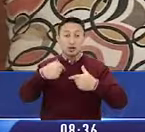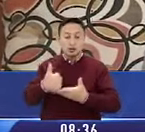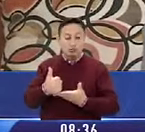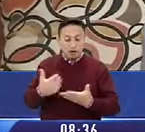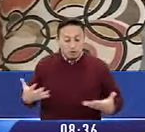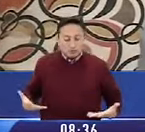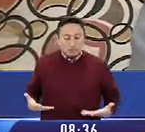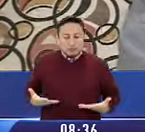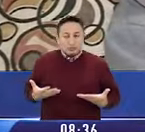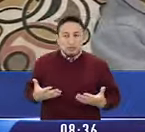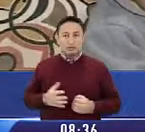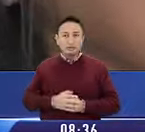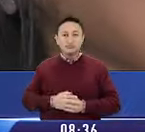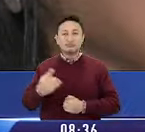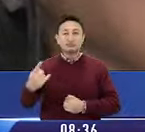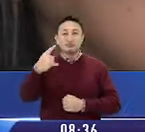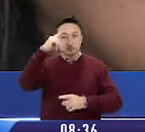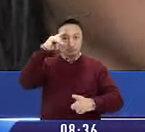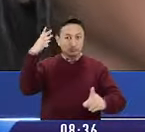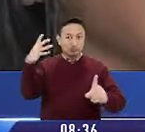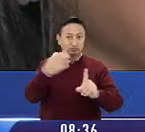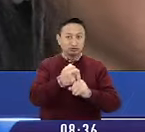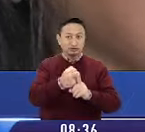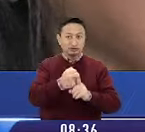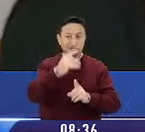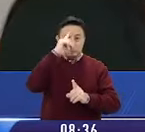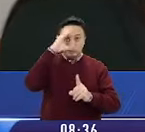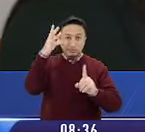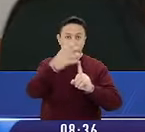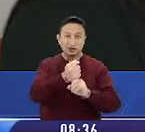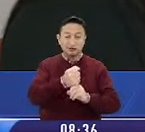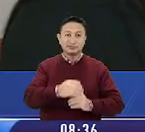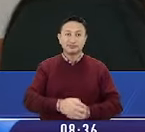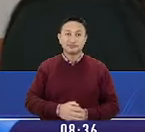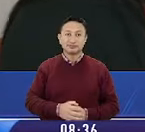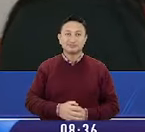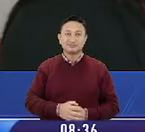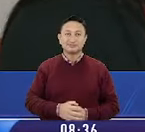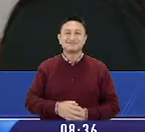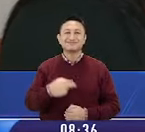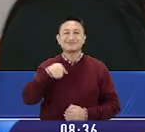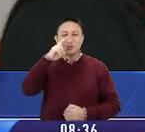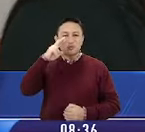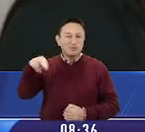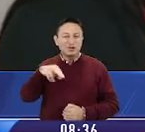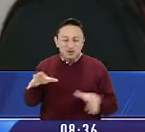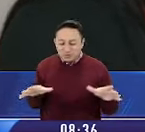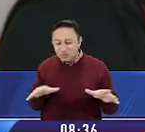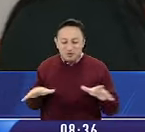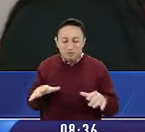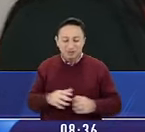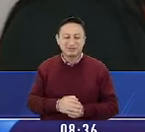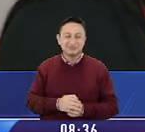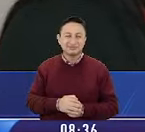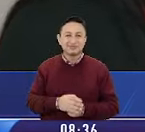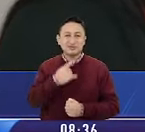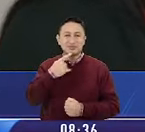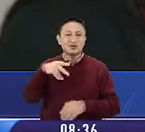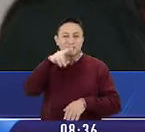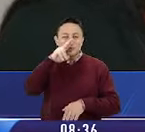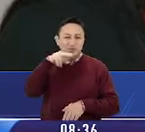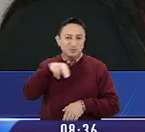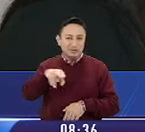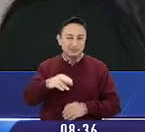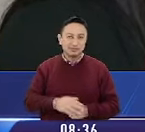motor y su único anhelo es que cumplan sus sueños. Mis ratones, ya les digo mis ratones.